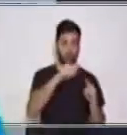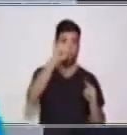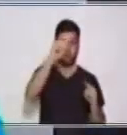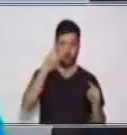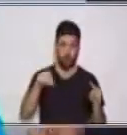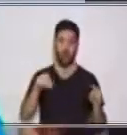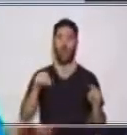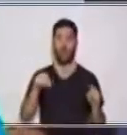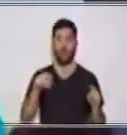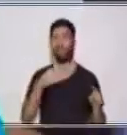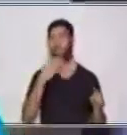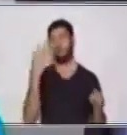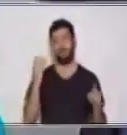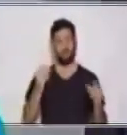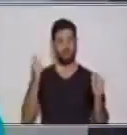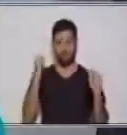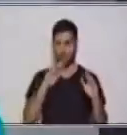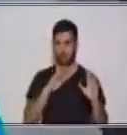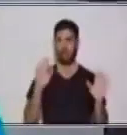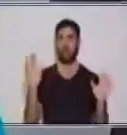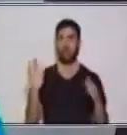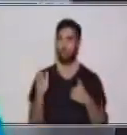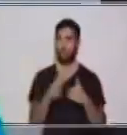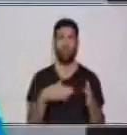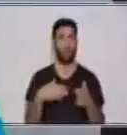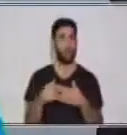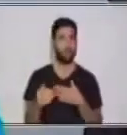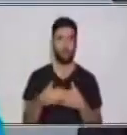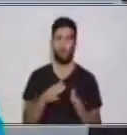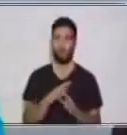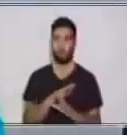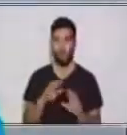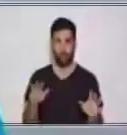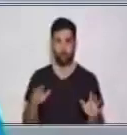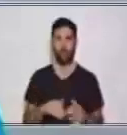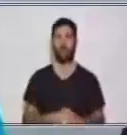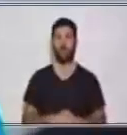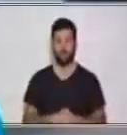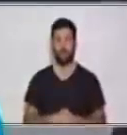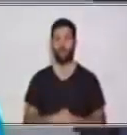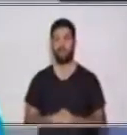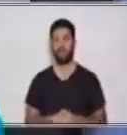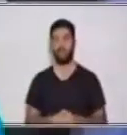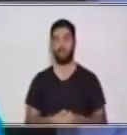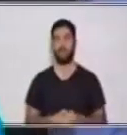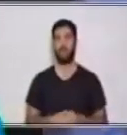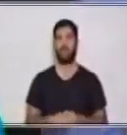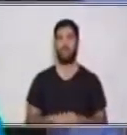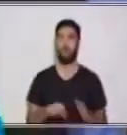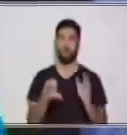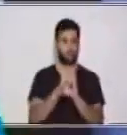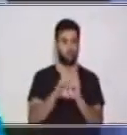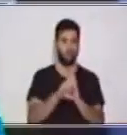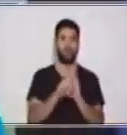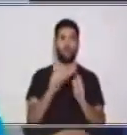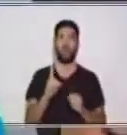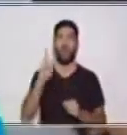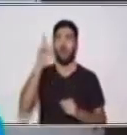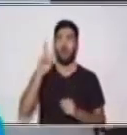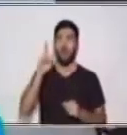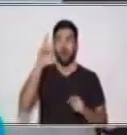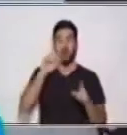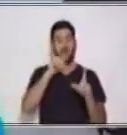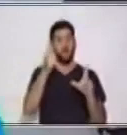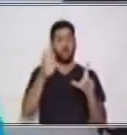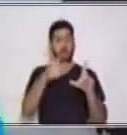ángulo, indistintamente de qué tipo de triángulo esté trabajando. Si lo miramos referenciado para